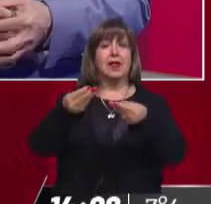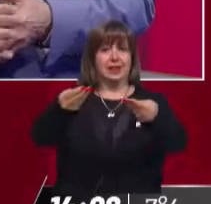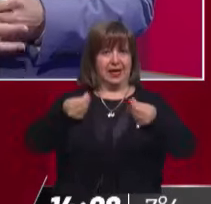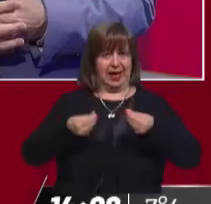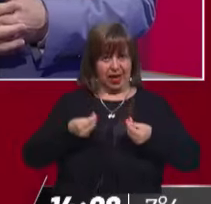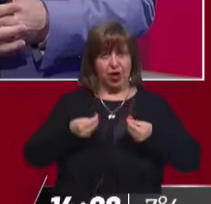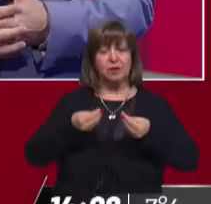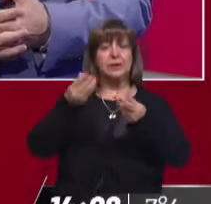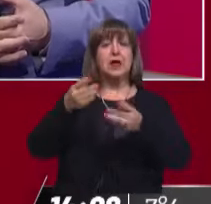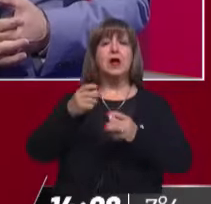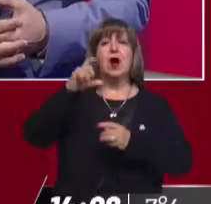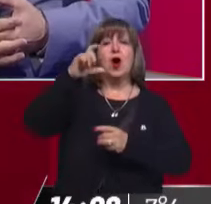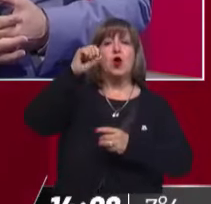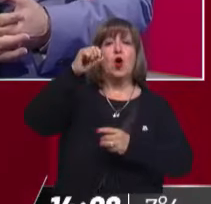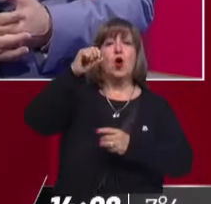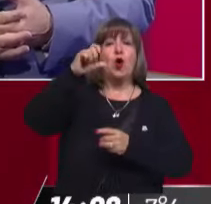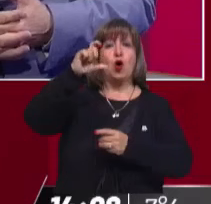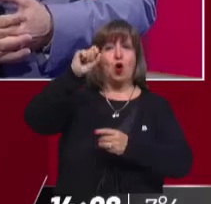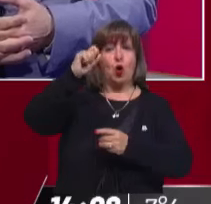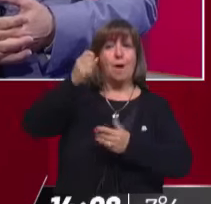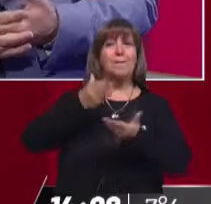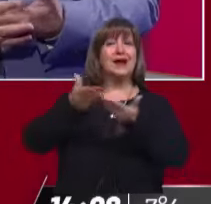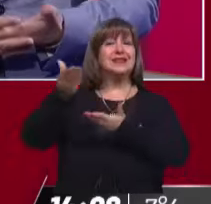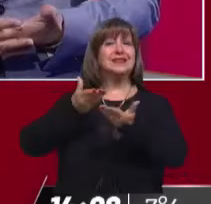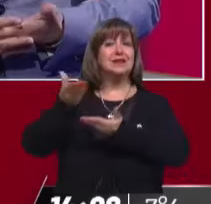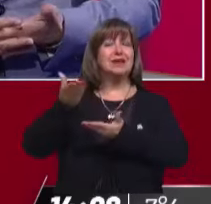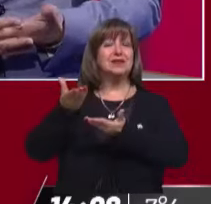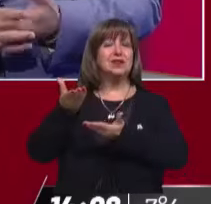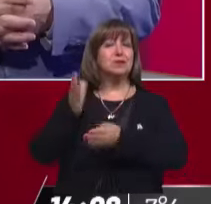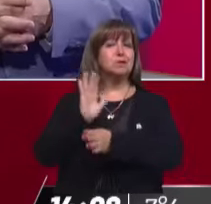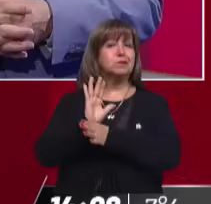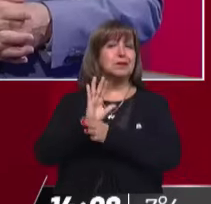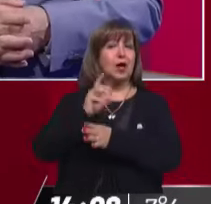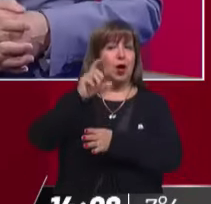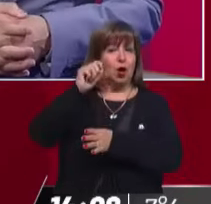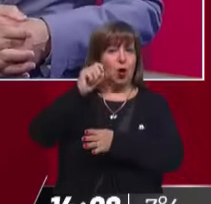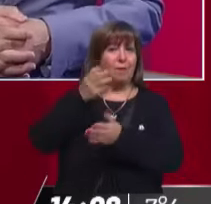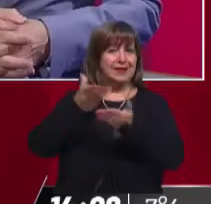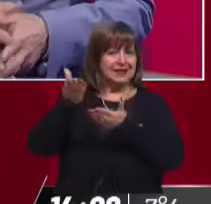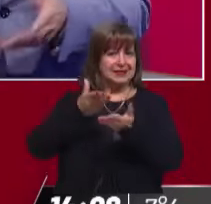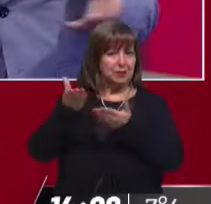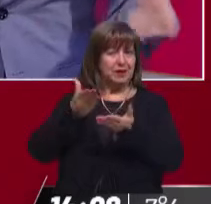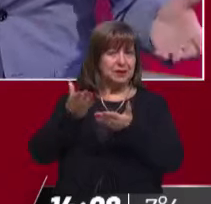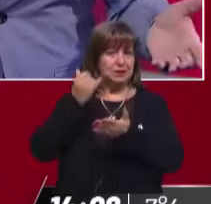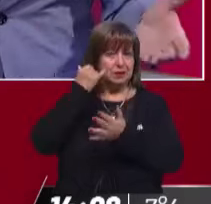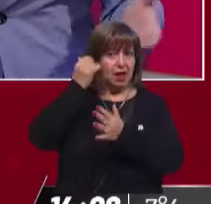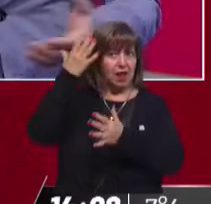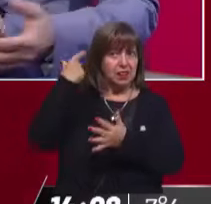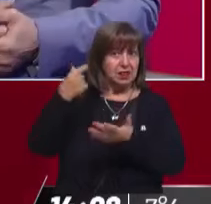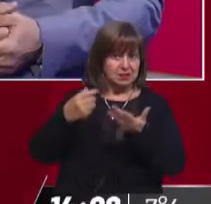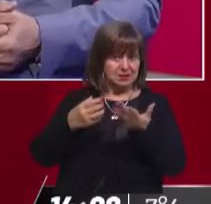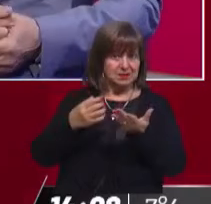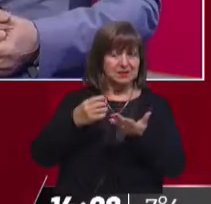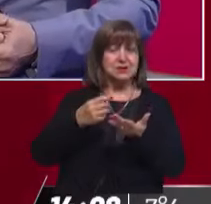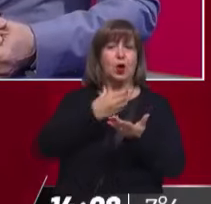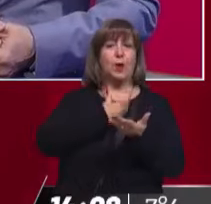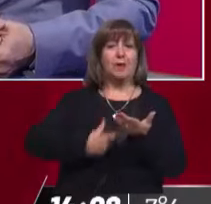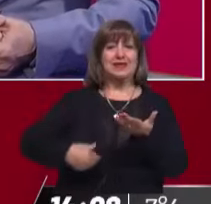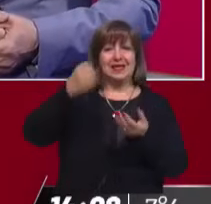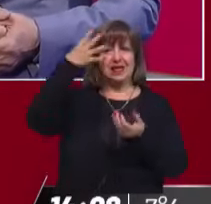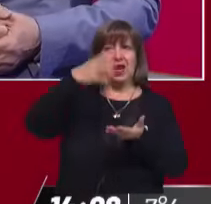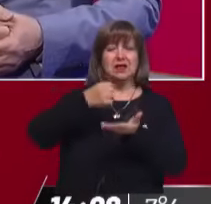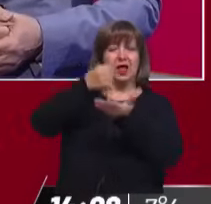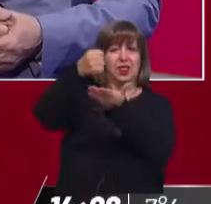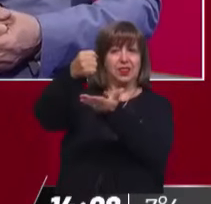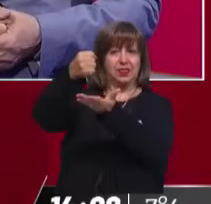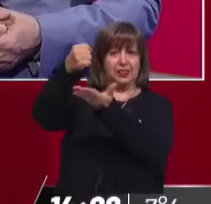la coparticipación. Esto significa terminar con lo que se considera una extorsión a las provincias. Sí. Claro que en esto